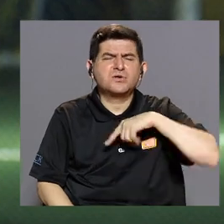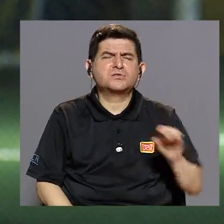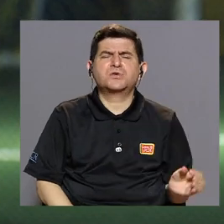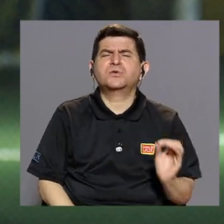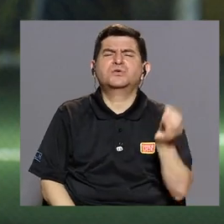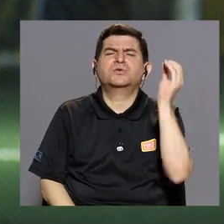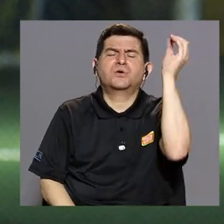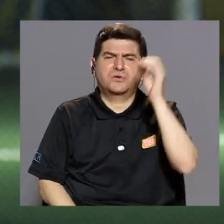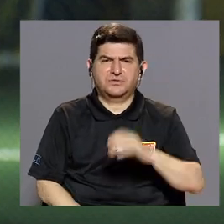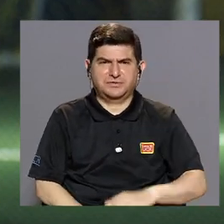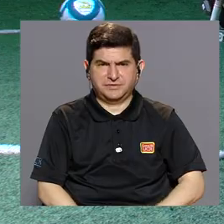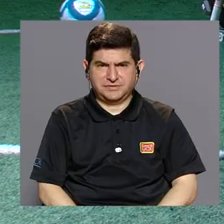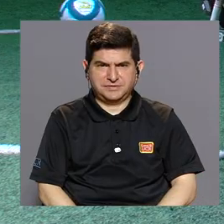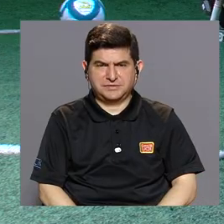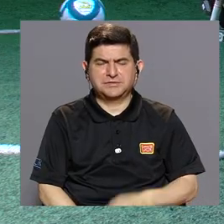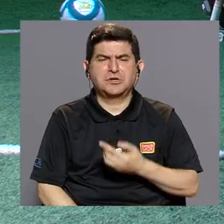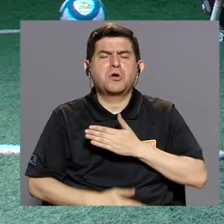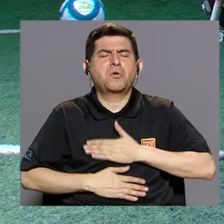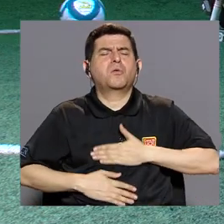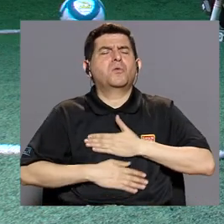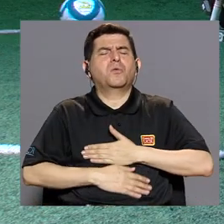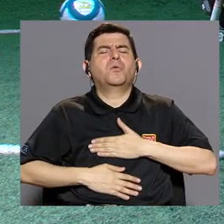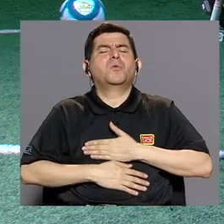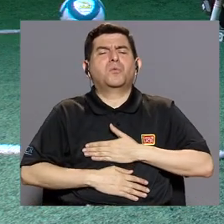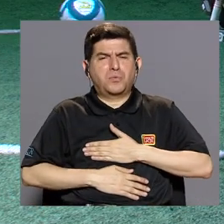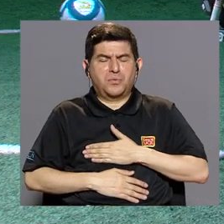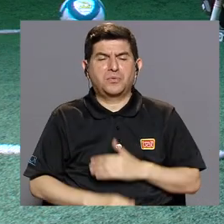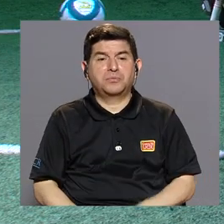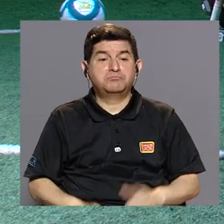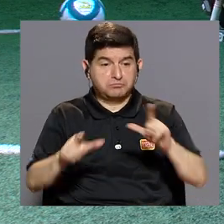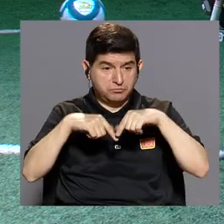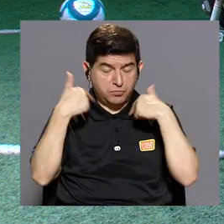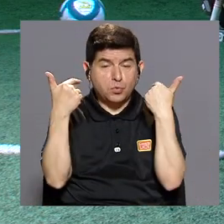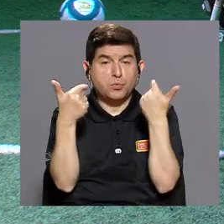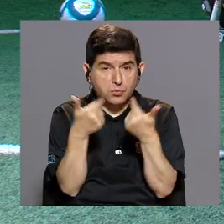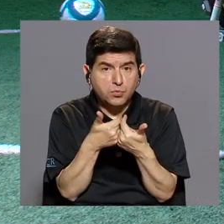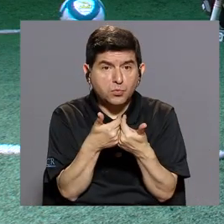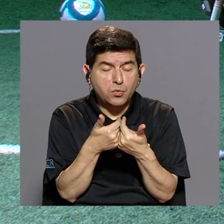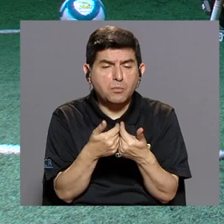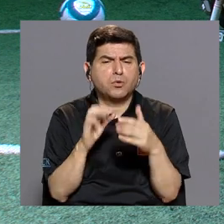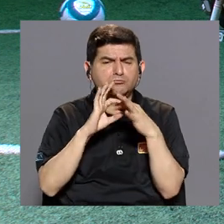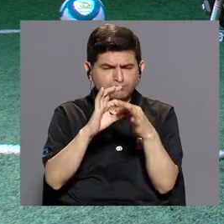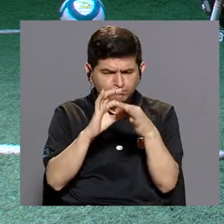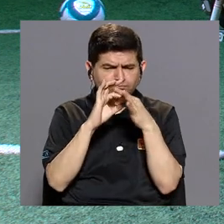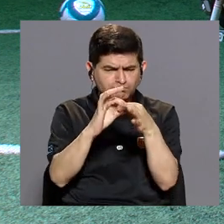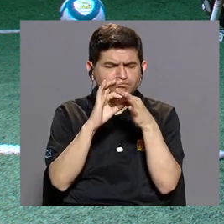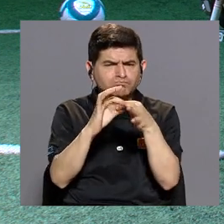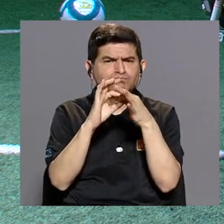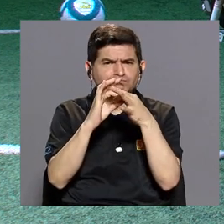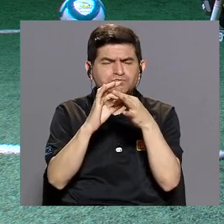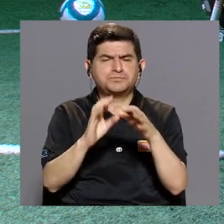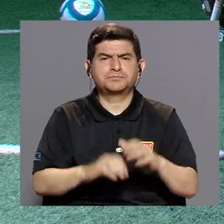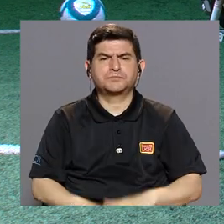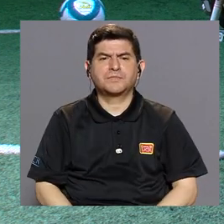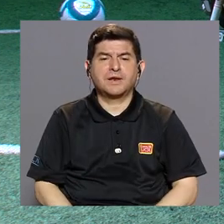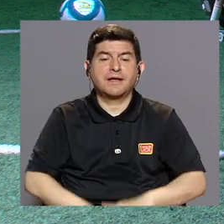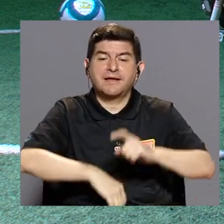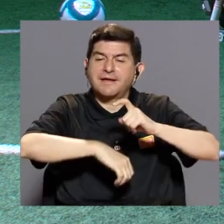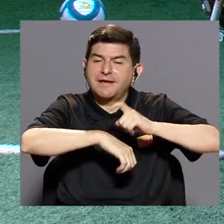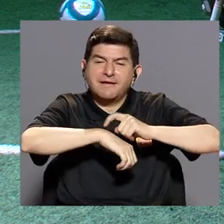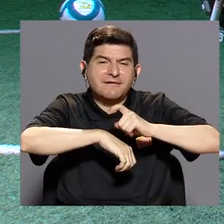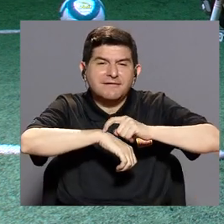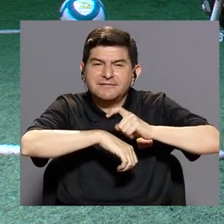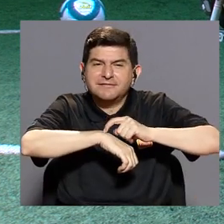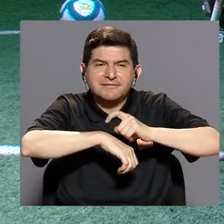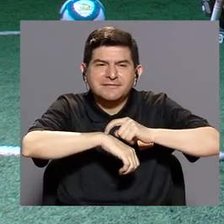joven, lo disfrutábamos mucho, se hizo un grupo muy, como muy unido, ¿verdad? Y fue una